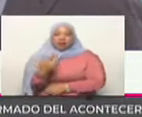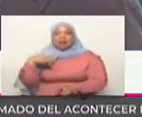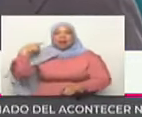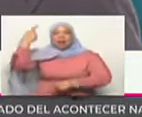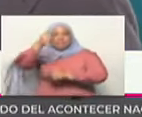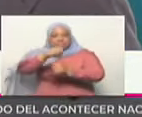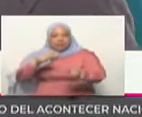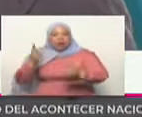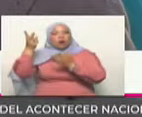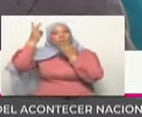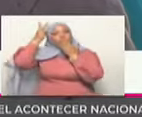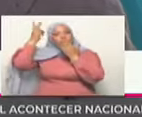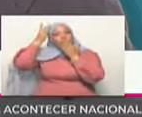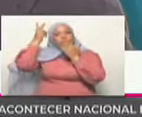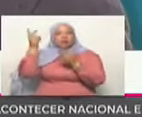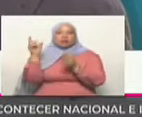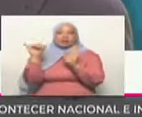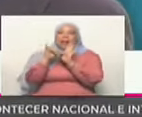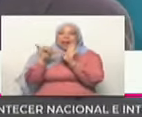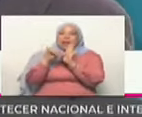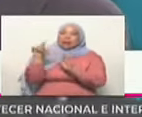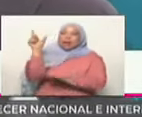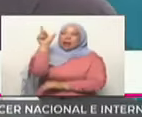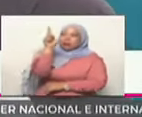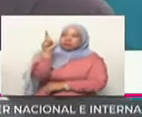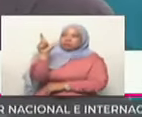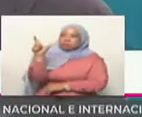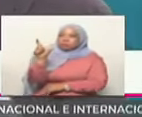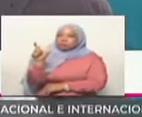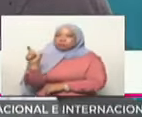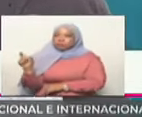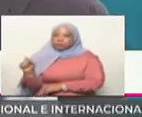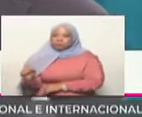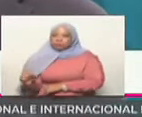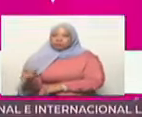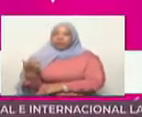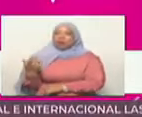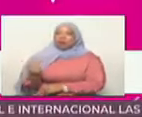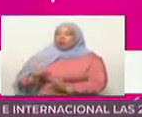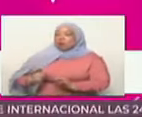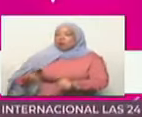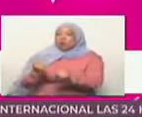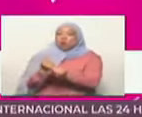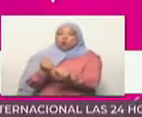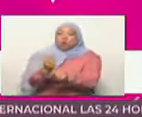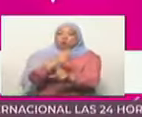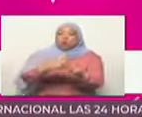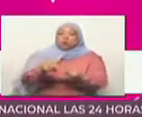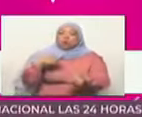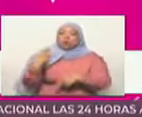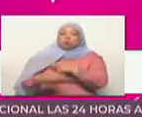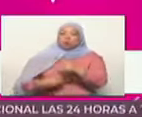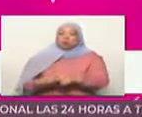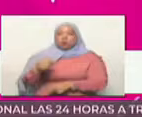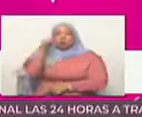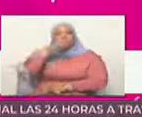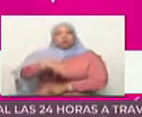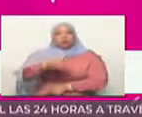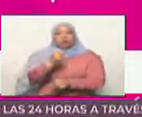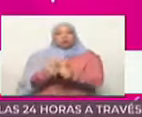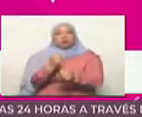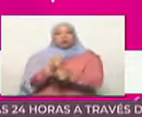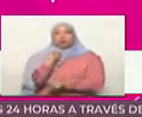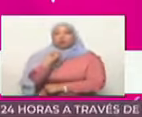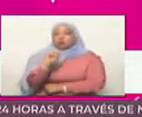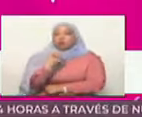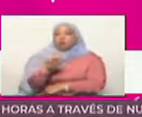clave de nuestra Guayana. Así es, y que tienen además una presencia cultural, humana, de nuestros pueblos originarios muy marcada.